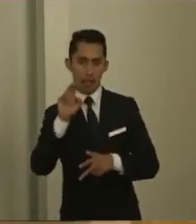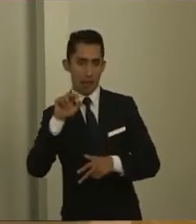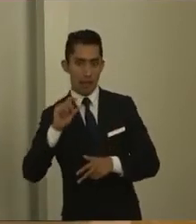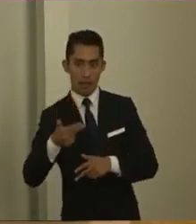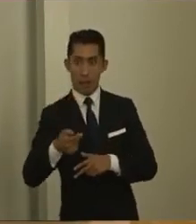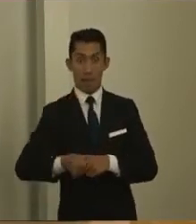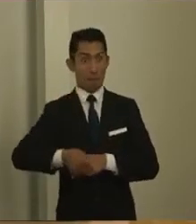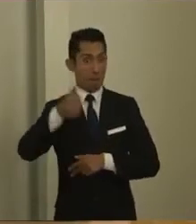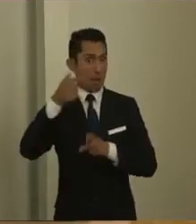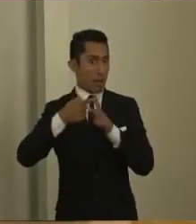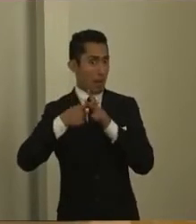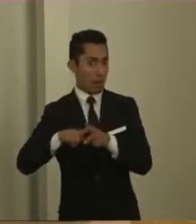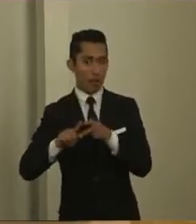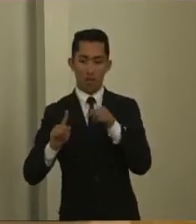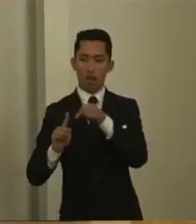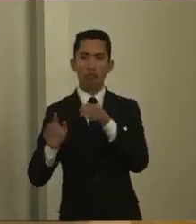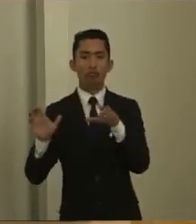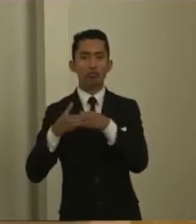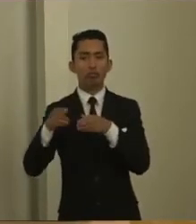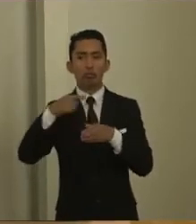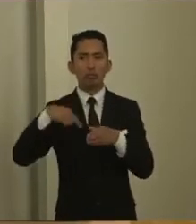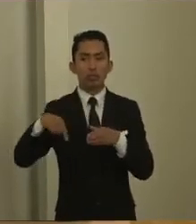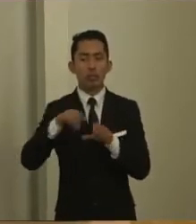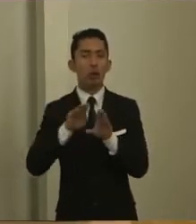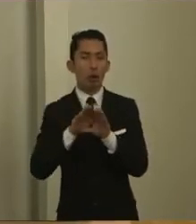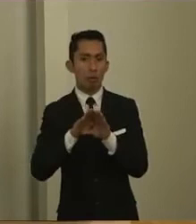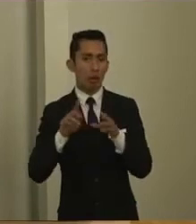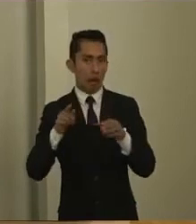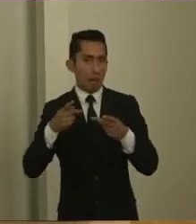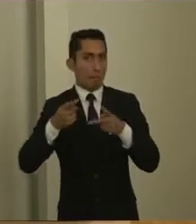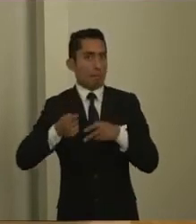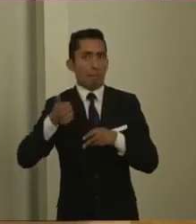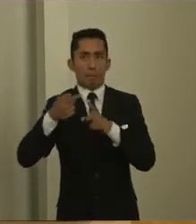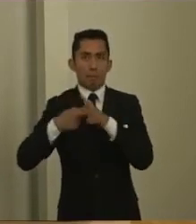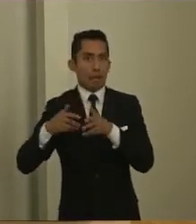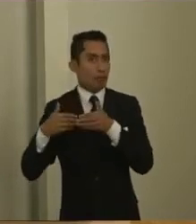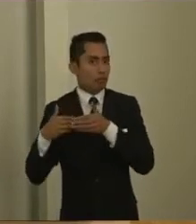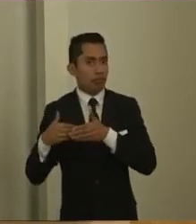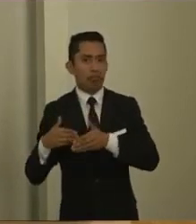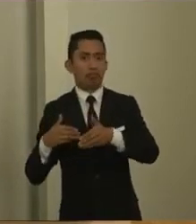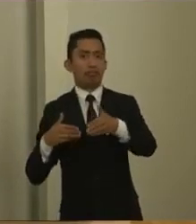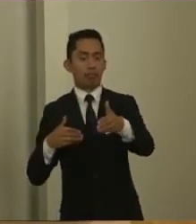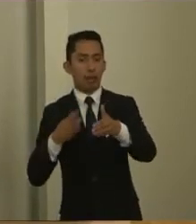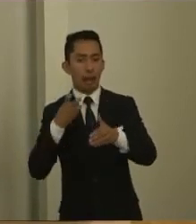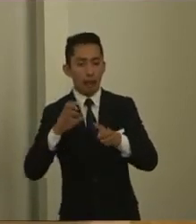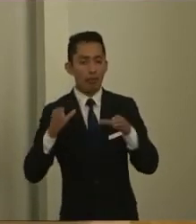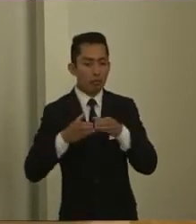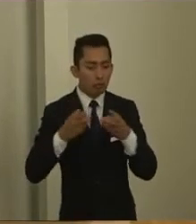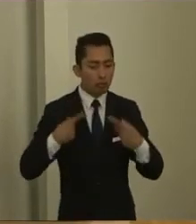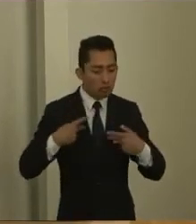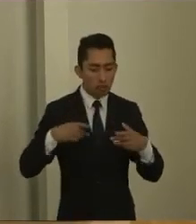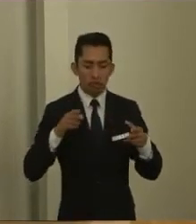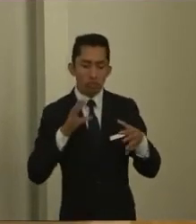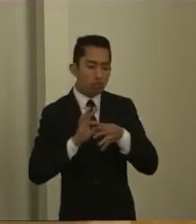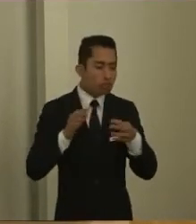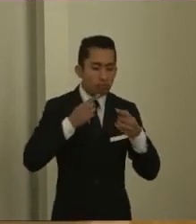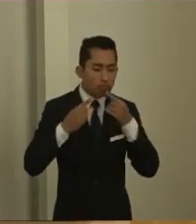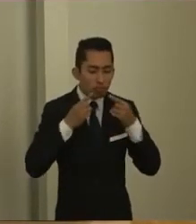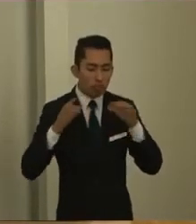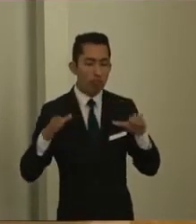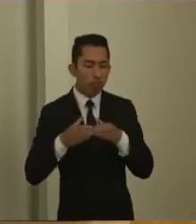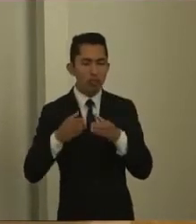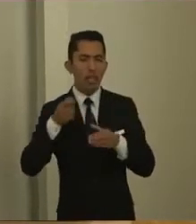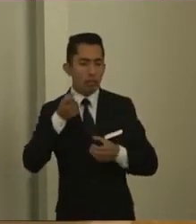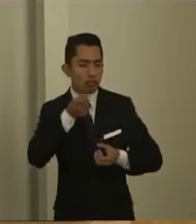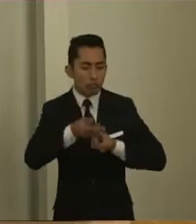en el consejo consultivo de la misma como parte de ese consejo consultivo siempre aportando